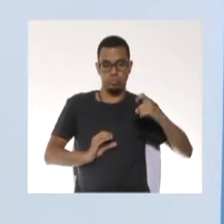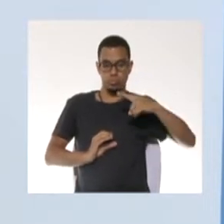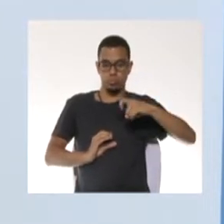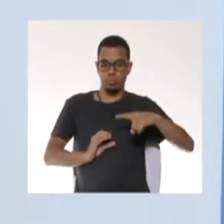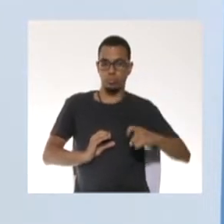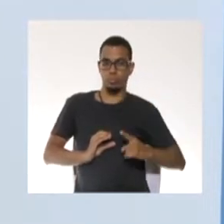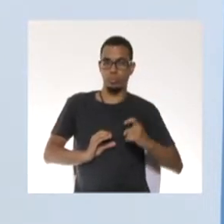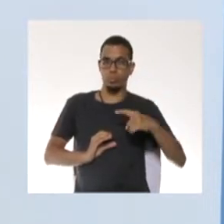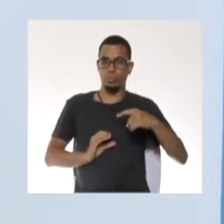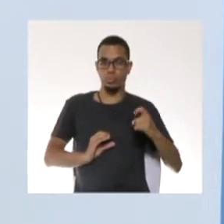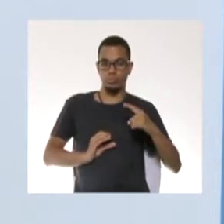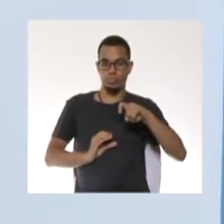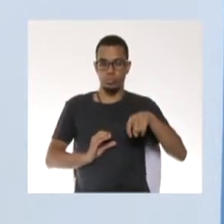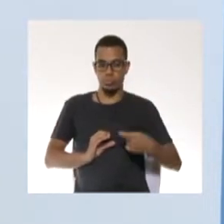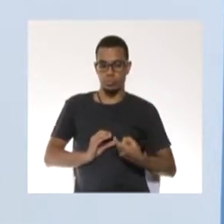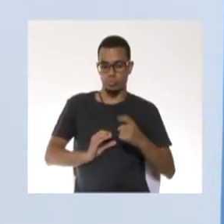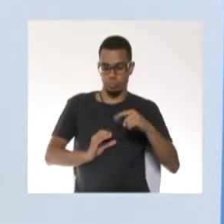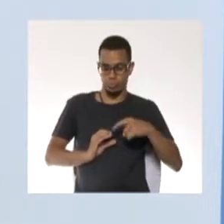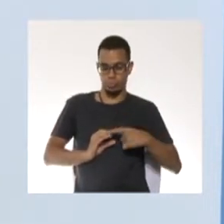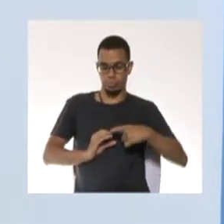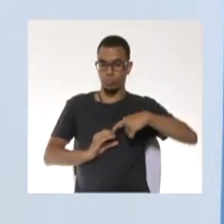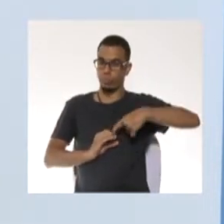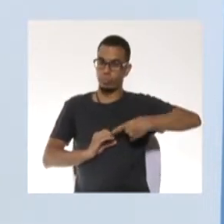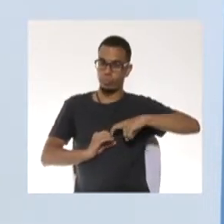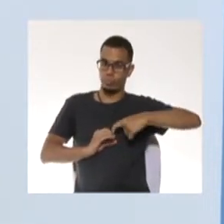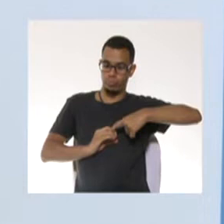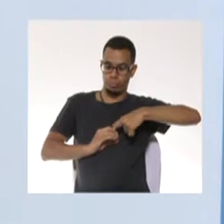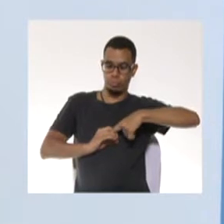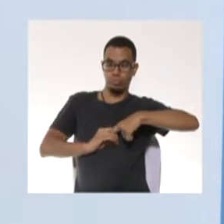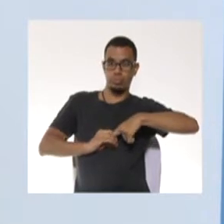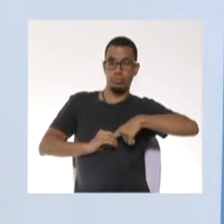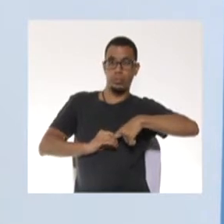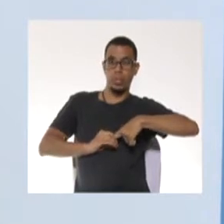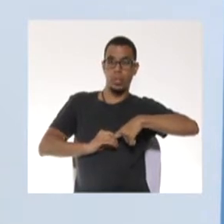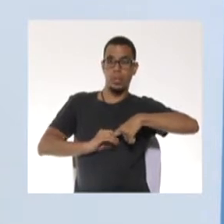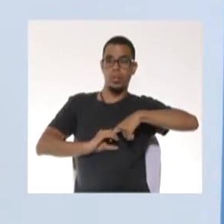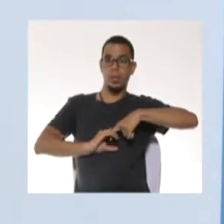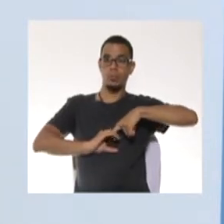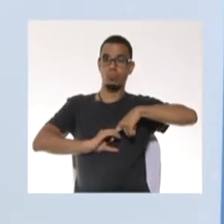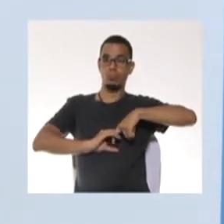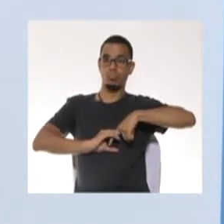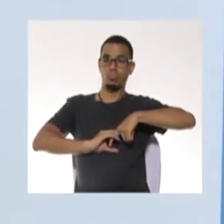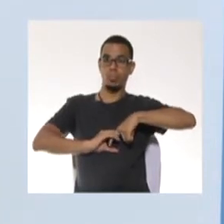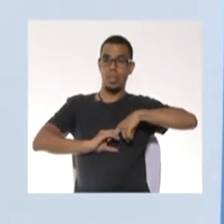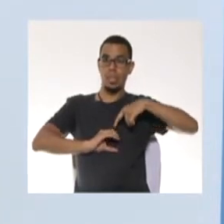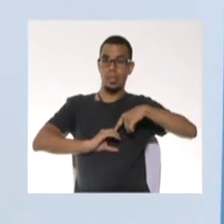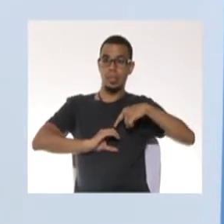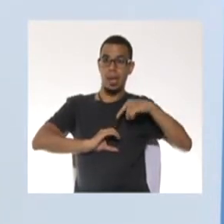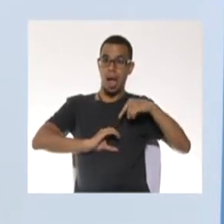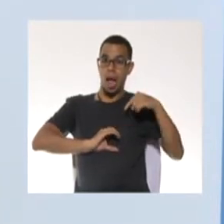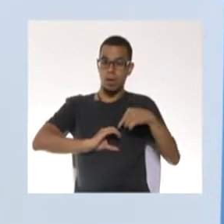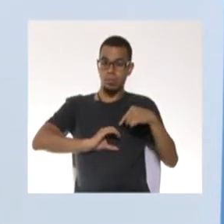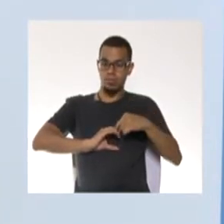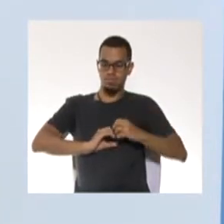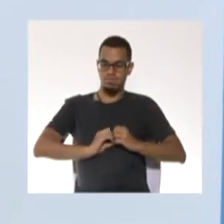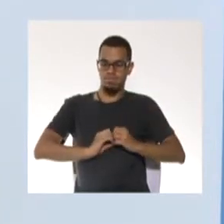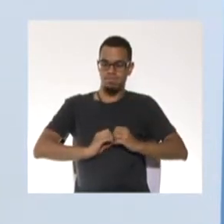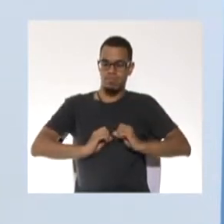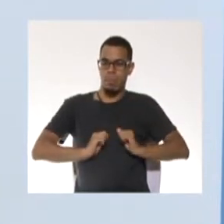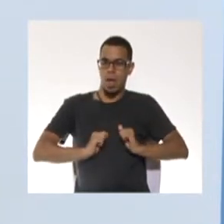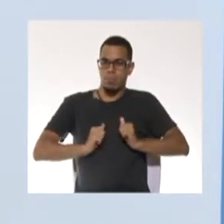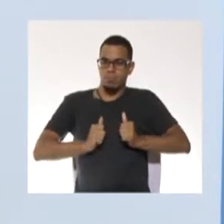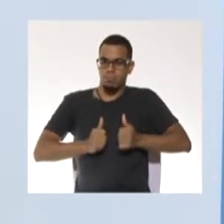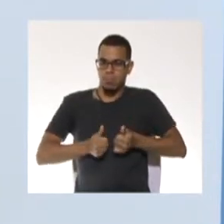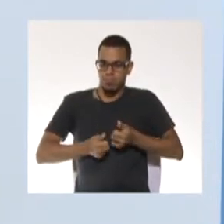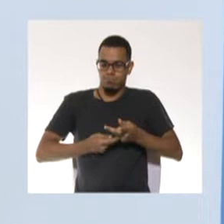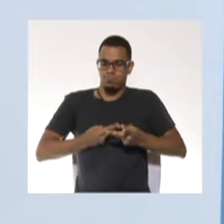bebecito. ¿Qué va a pasar? Ellos se van a ver regulados por las hormonas luteinizante, la folículo estimulante,